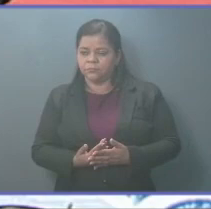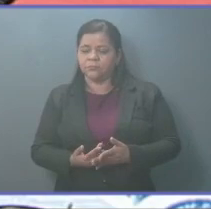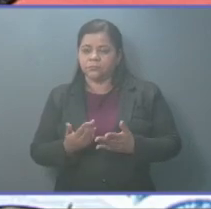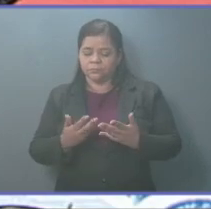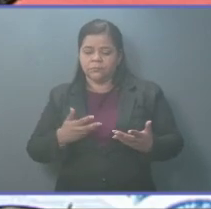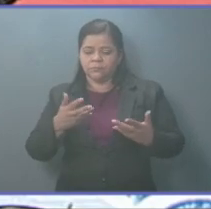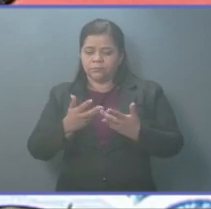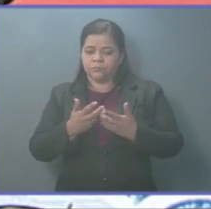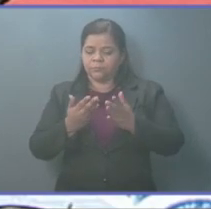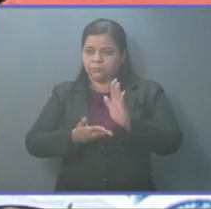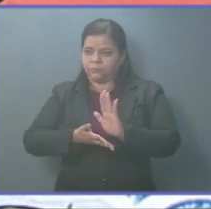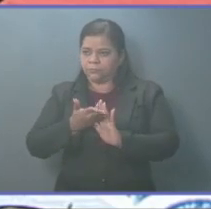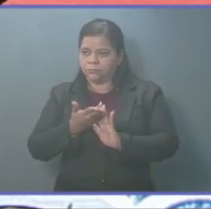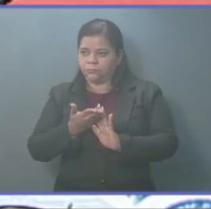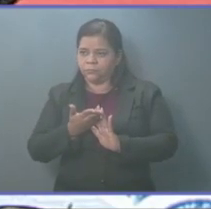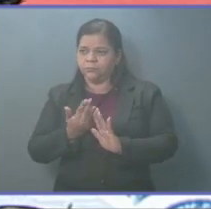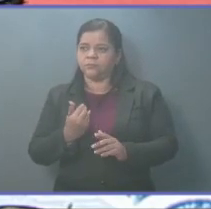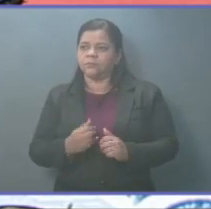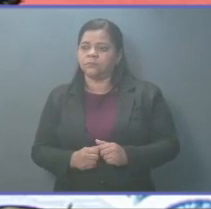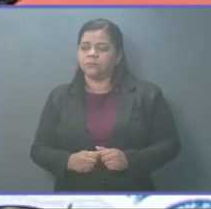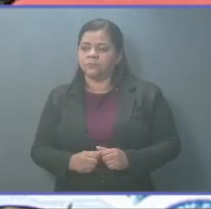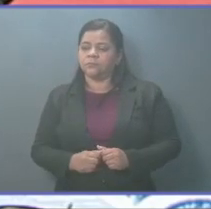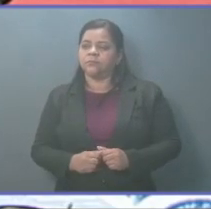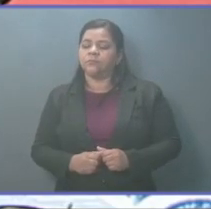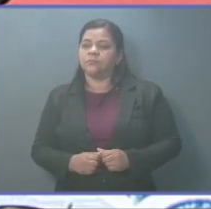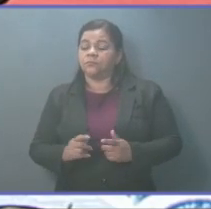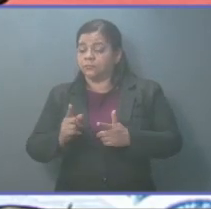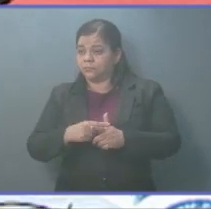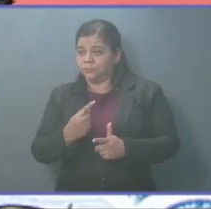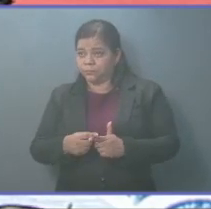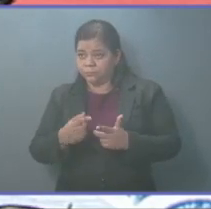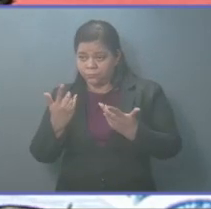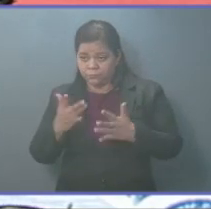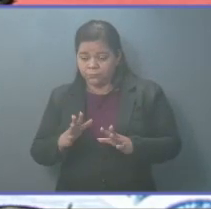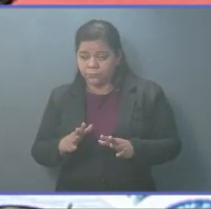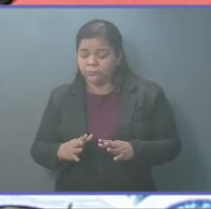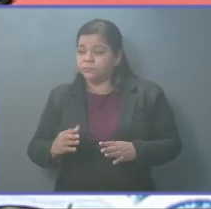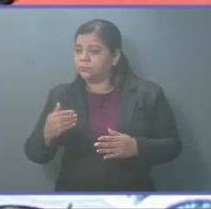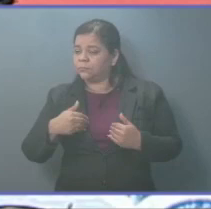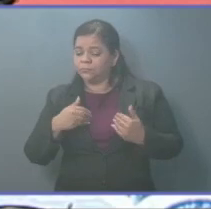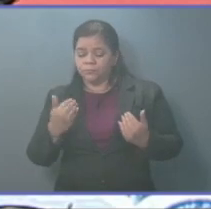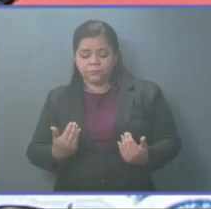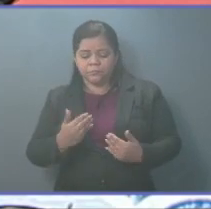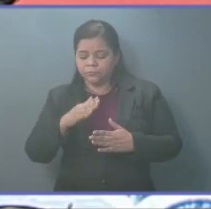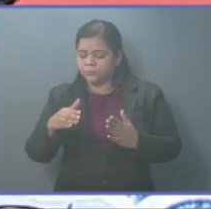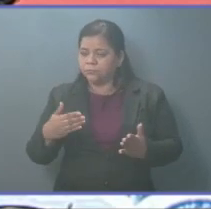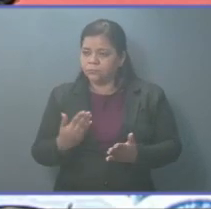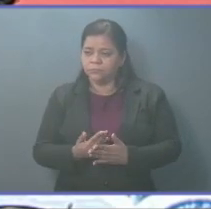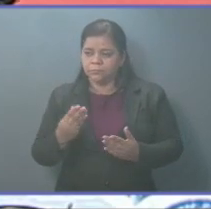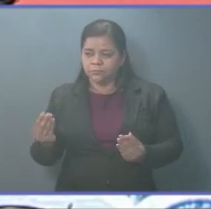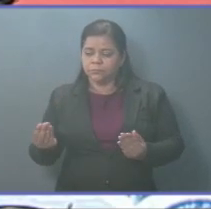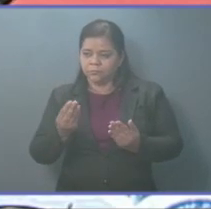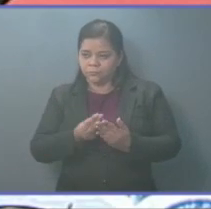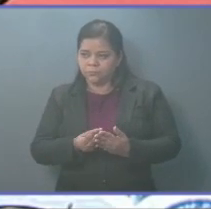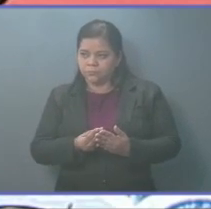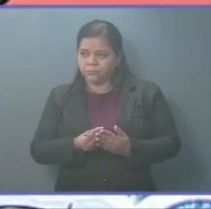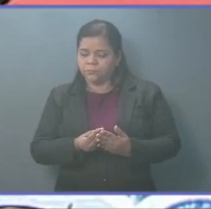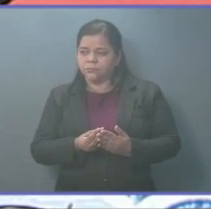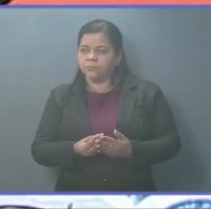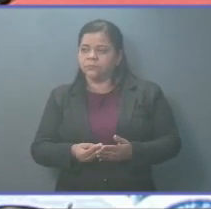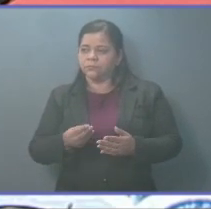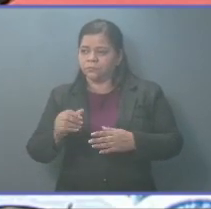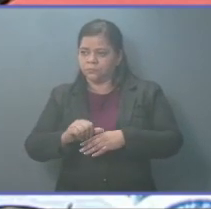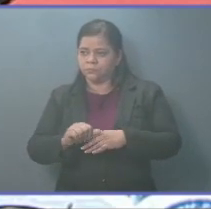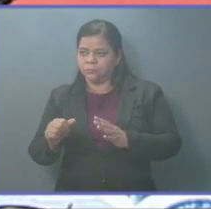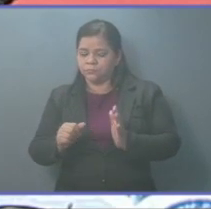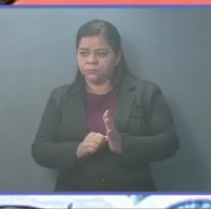hace sentir como que le tienen que estar dando parte a él de cada una de las cosas, de las actividades que